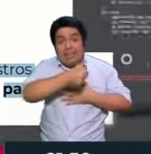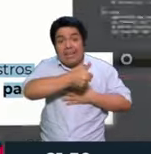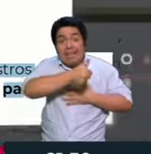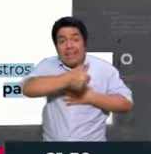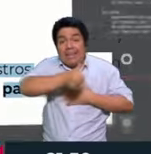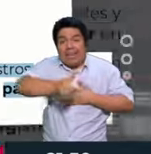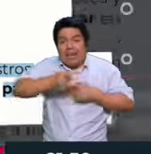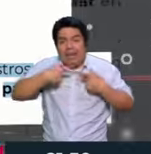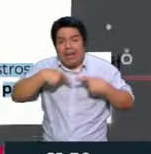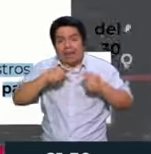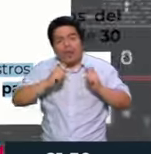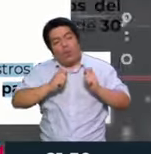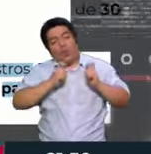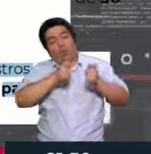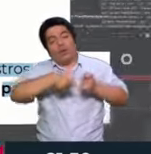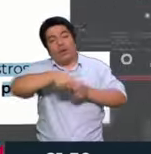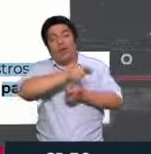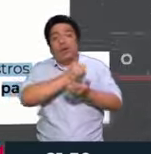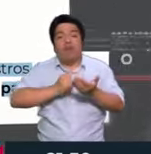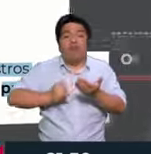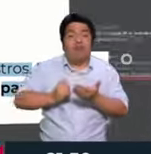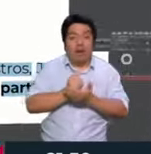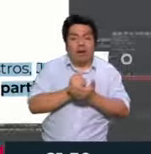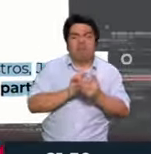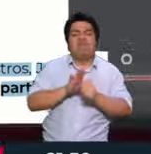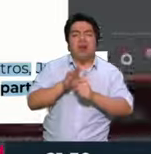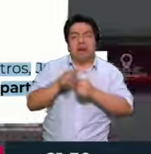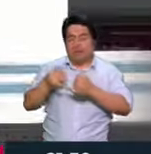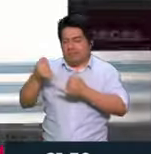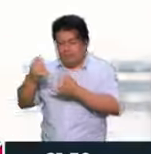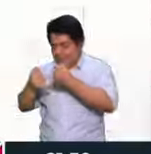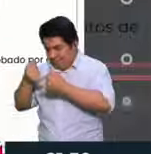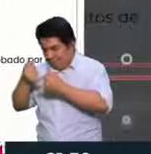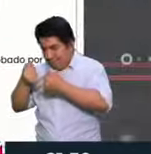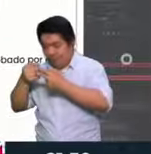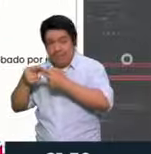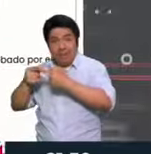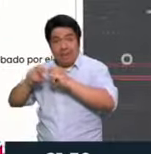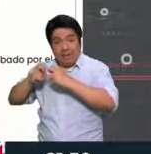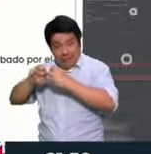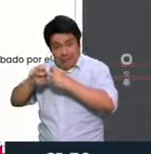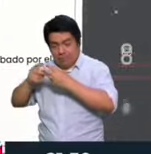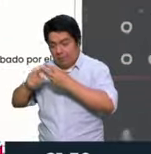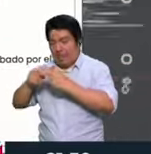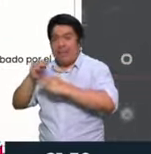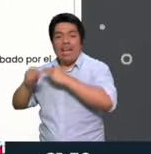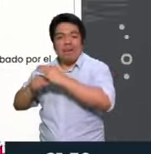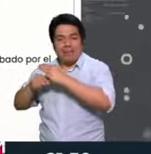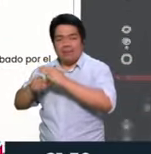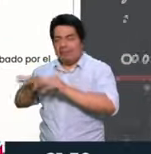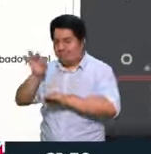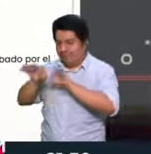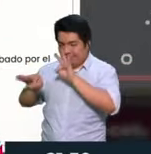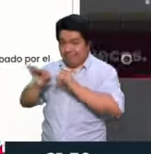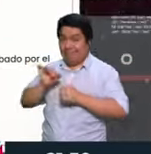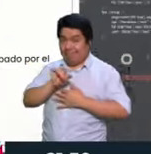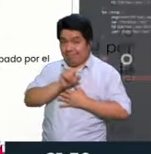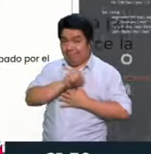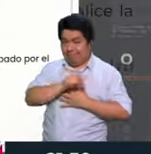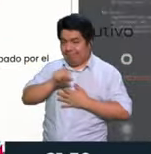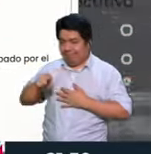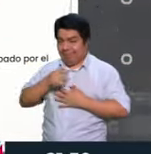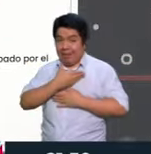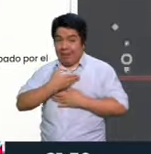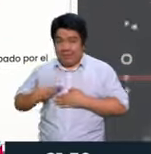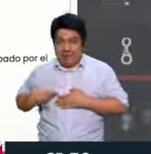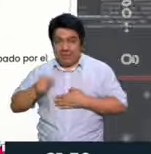de los ciudadanos la facultad de elegir a jueces, magistrados y ministros de manera directa, al igual que elige al presidente